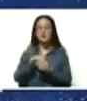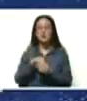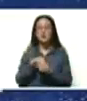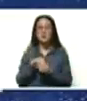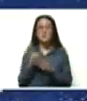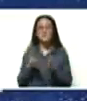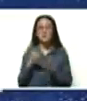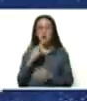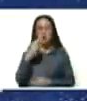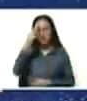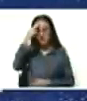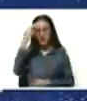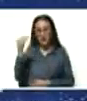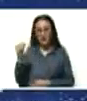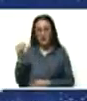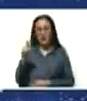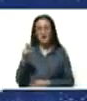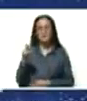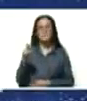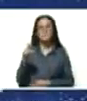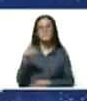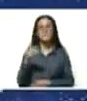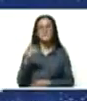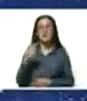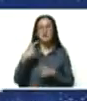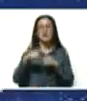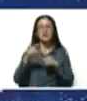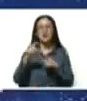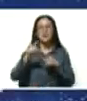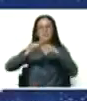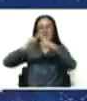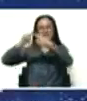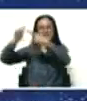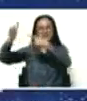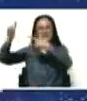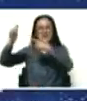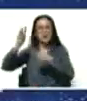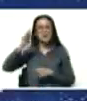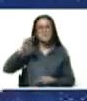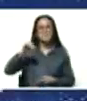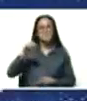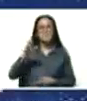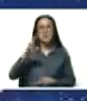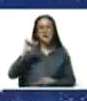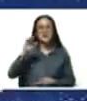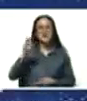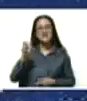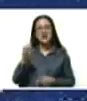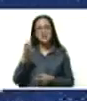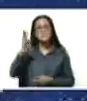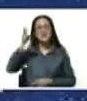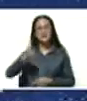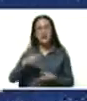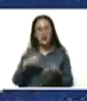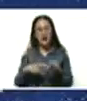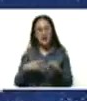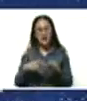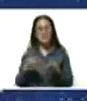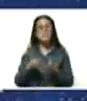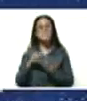Metro Los Teques, tenemos Metro Cable San Agustín, tenemos Metro Cable Mariche, tenemos Cable Tren Petare y tenemos las rutas de